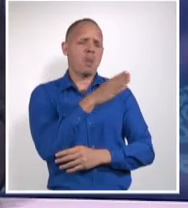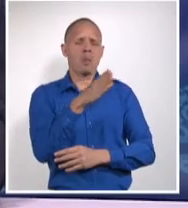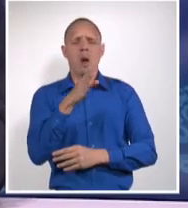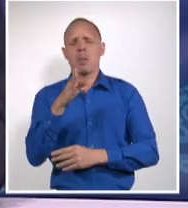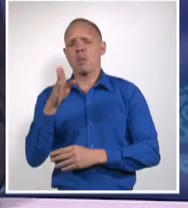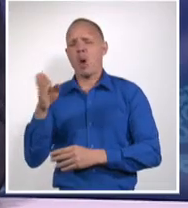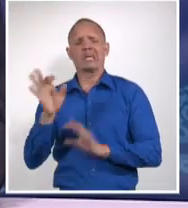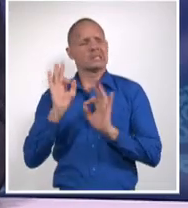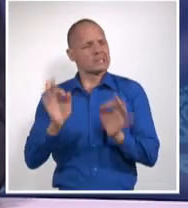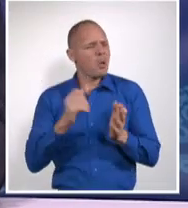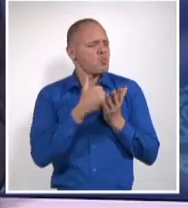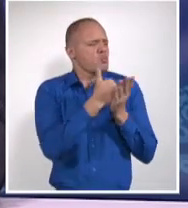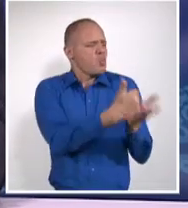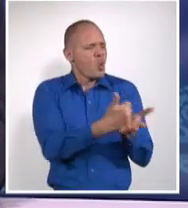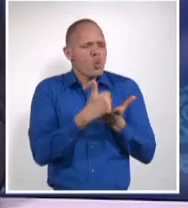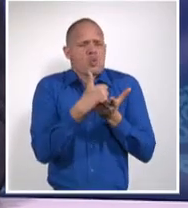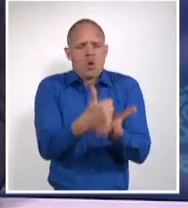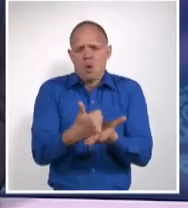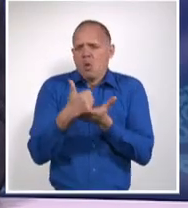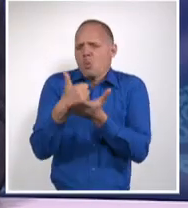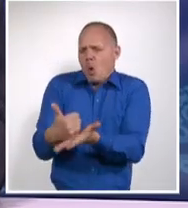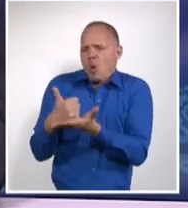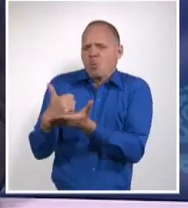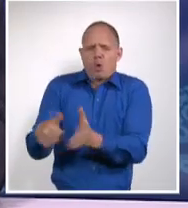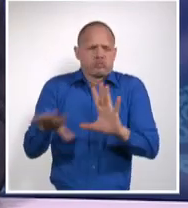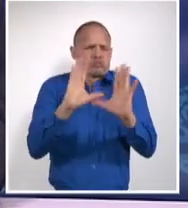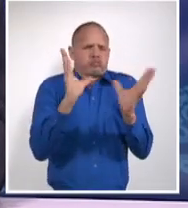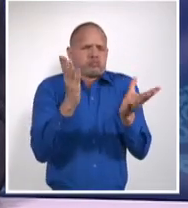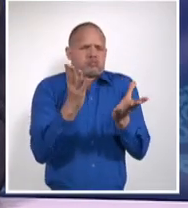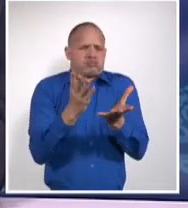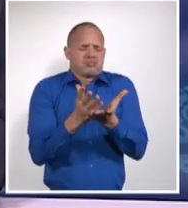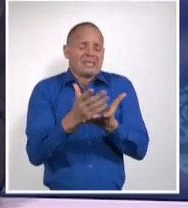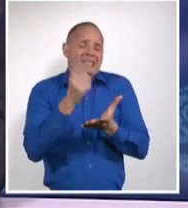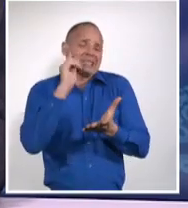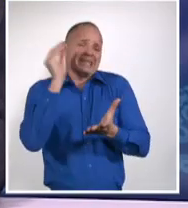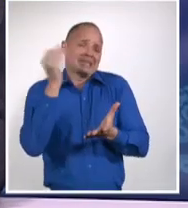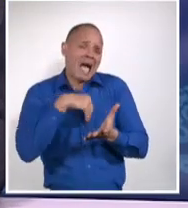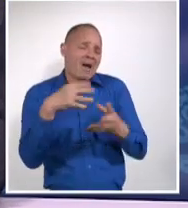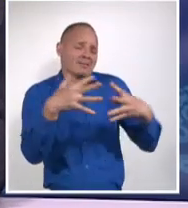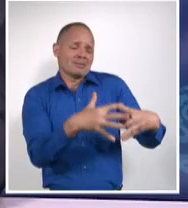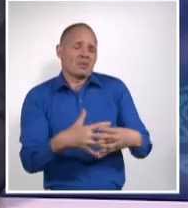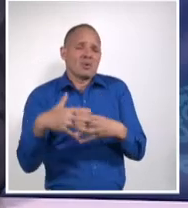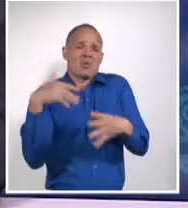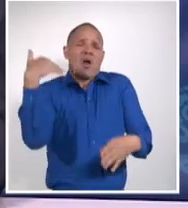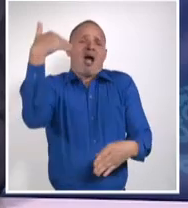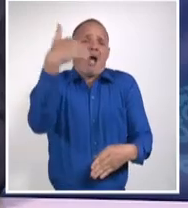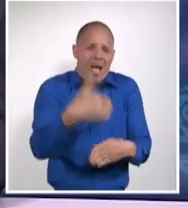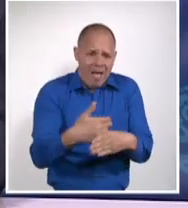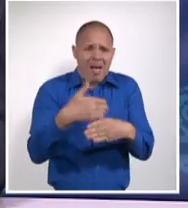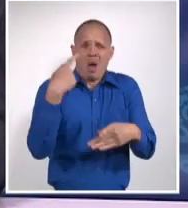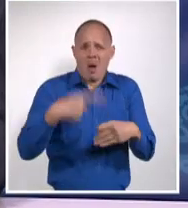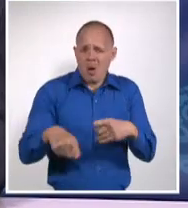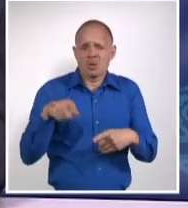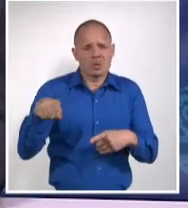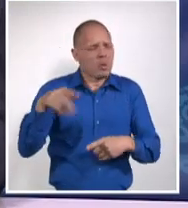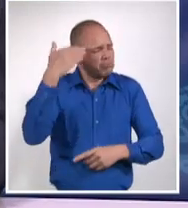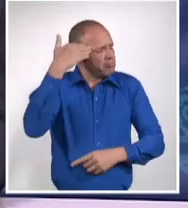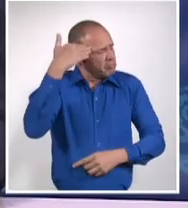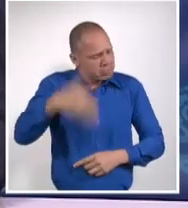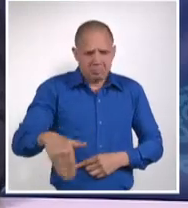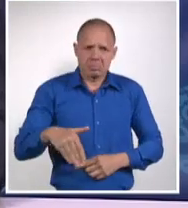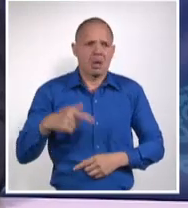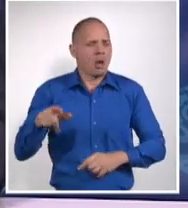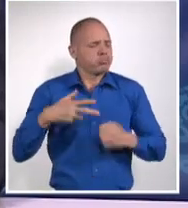a los que intentan imponerle el bloqueo económico y aislamiento político el pueblo